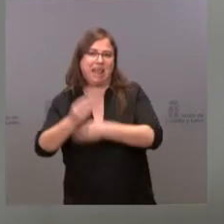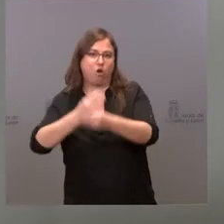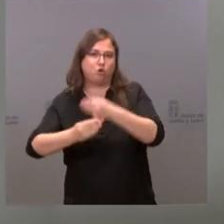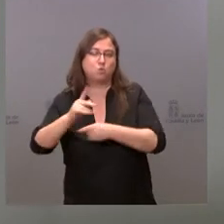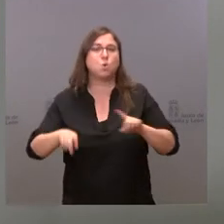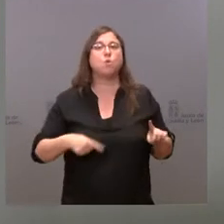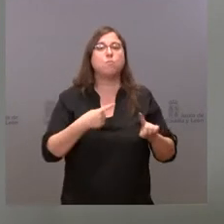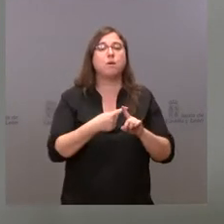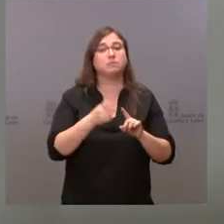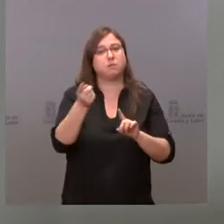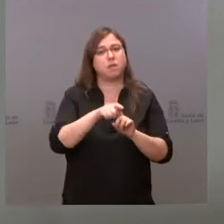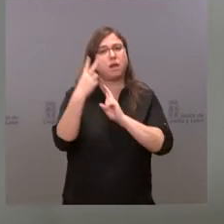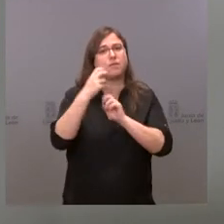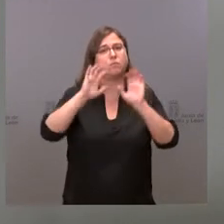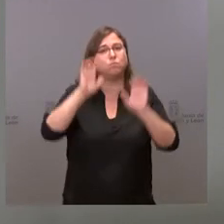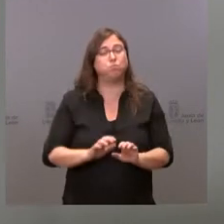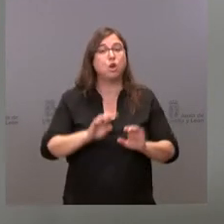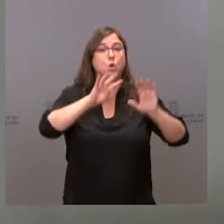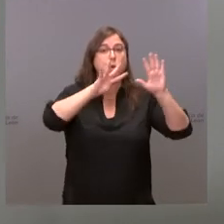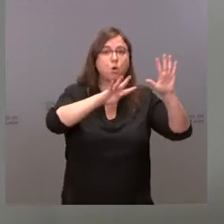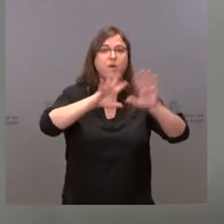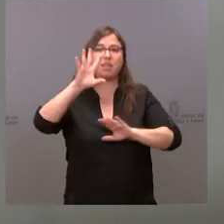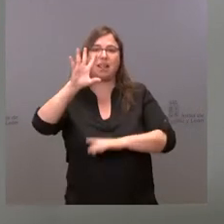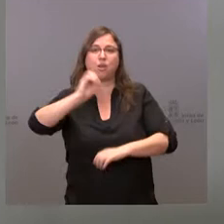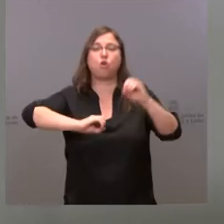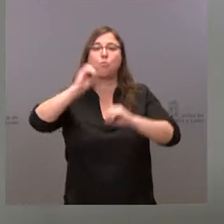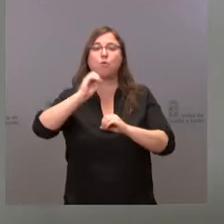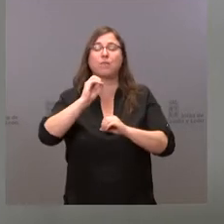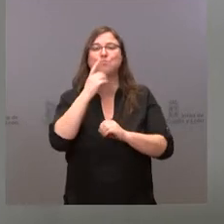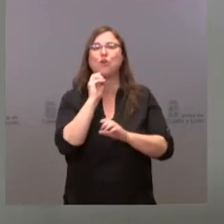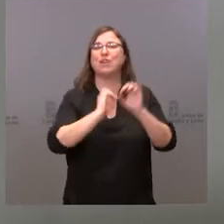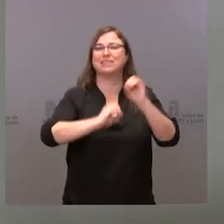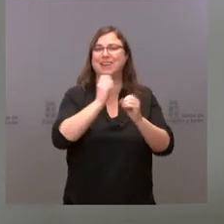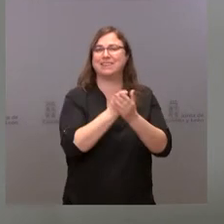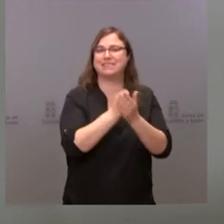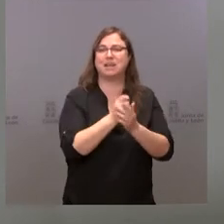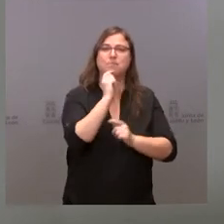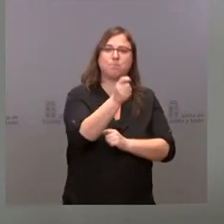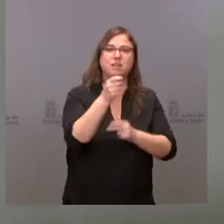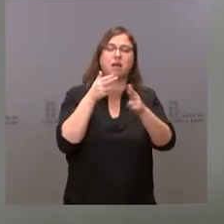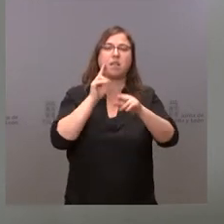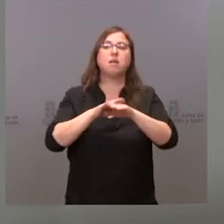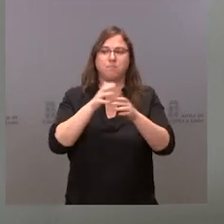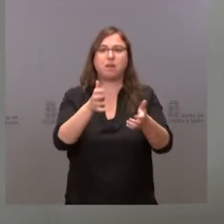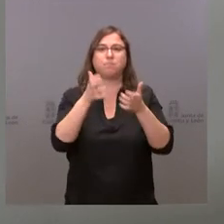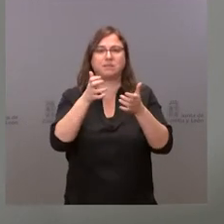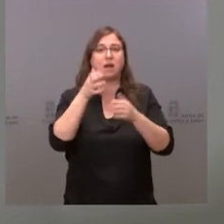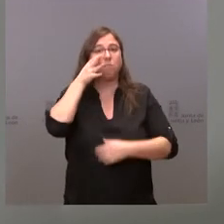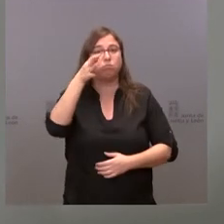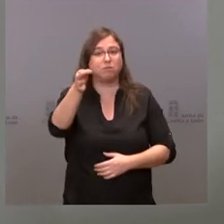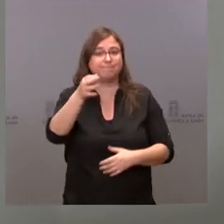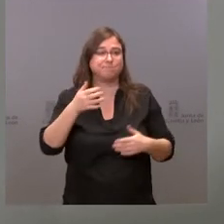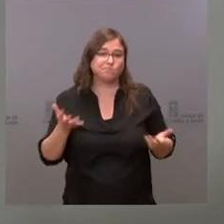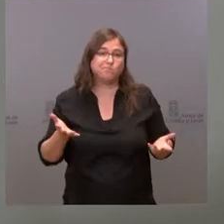reducción del 95% en las tasas de caza y pesca con el objetivo de beneficiar al mundo rural desgraciadamente